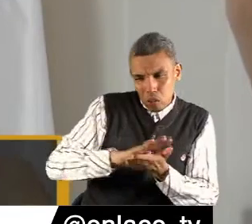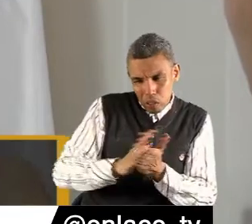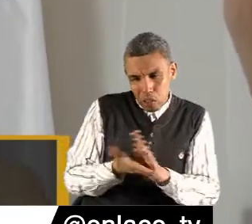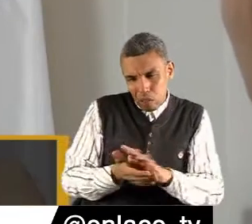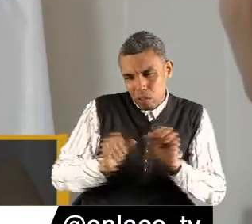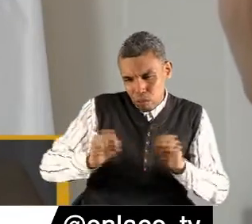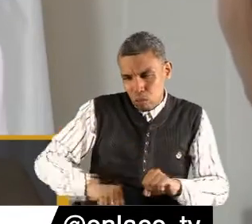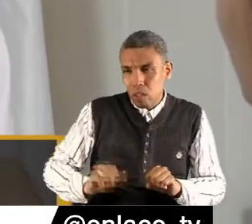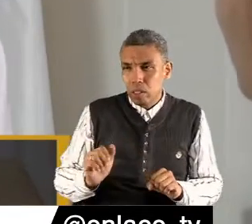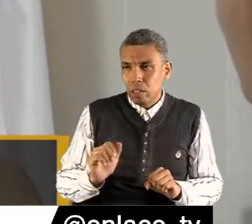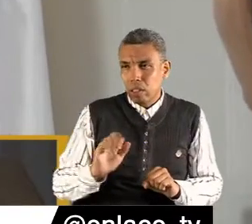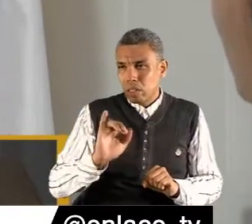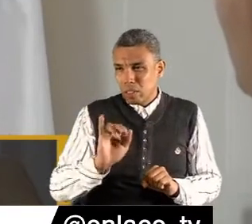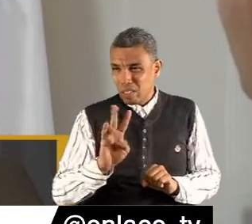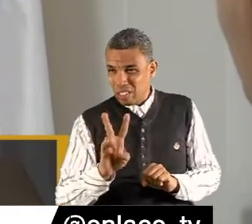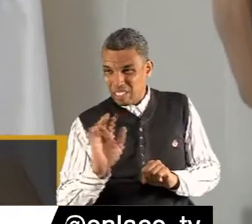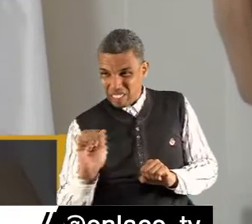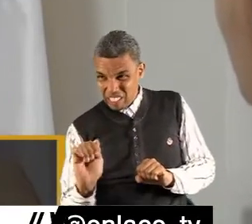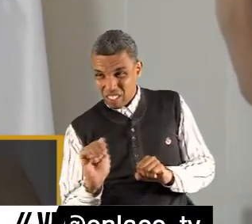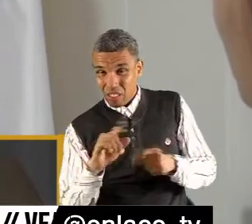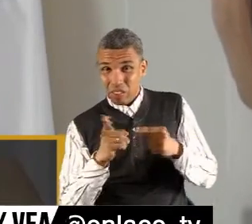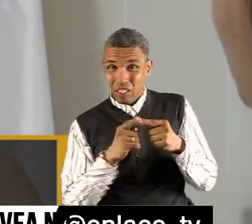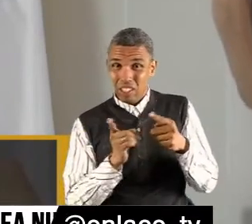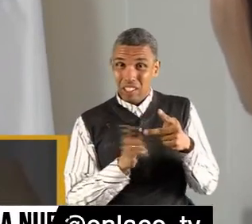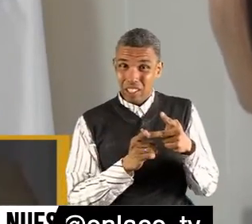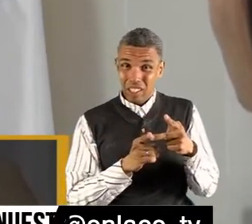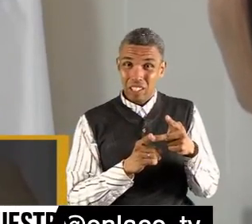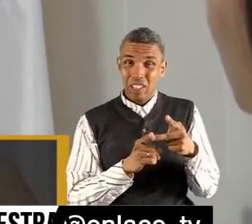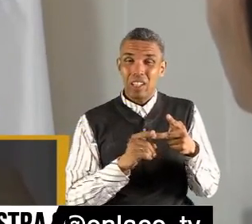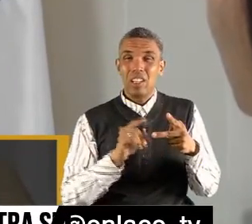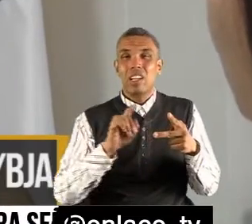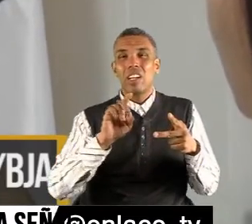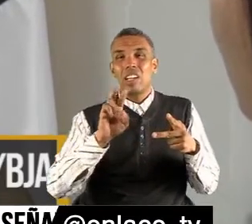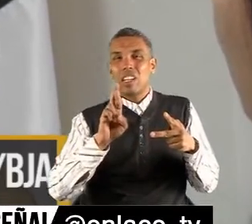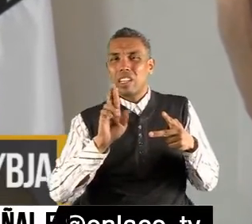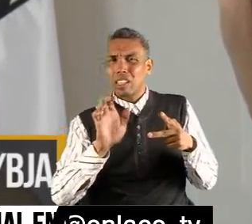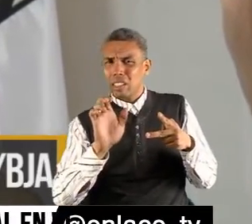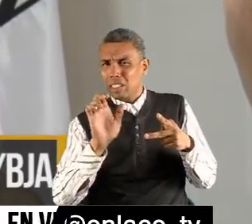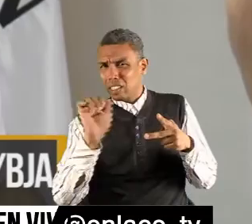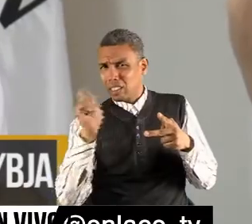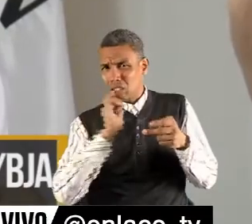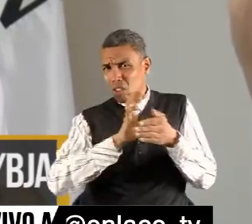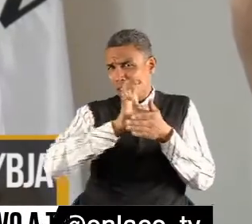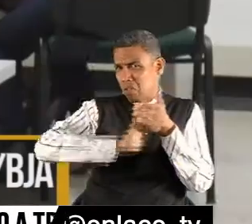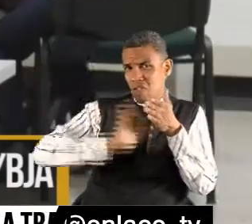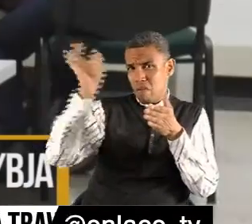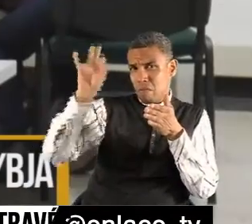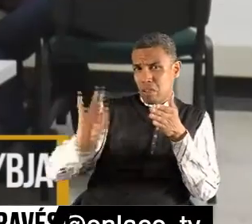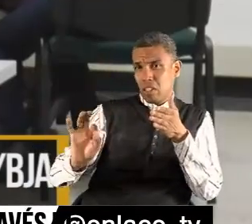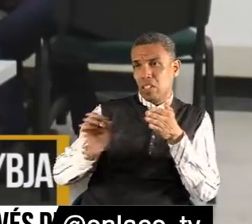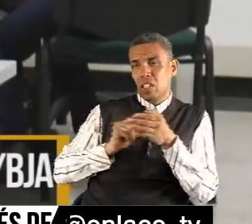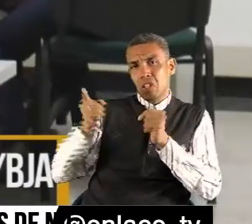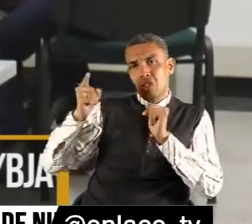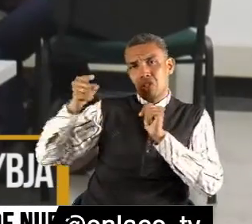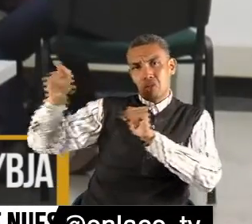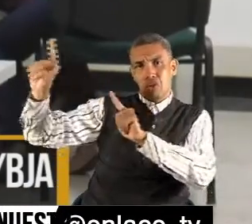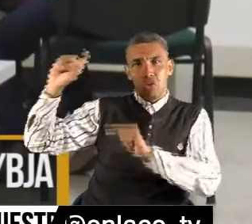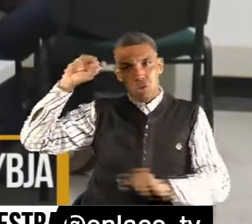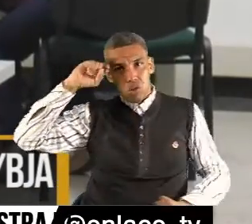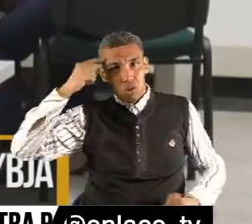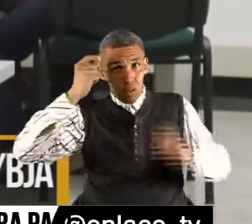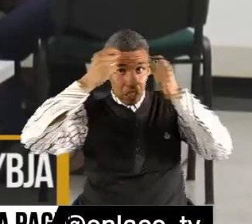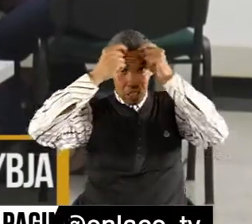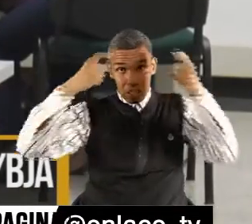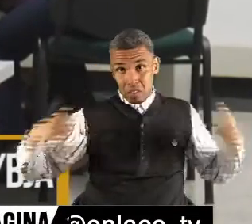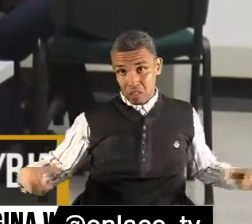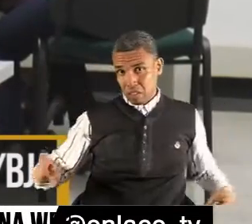deudas de IVA, retención, más que todo a favor del Estado. El no pago de estas contribuciones como